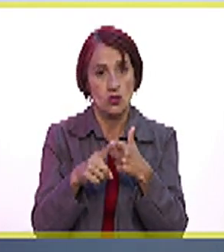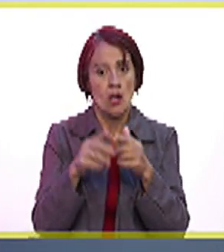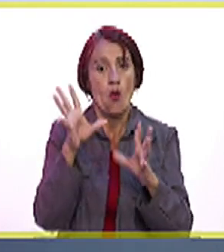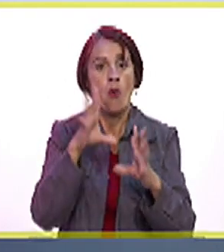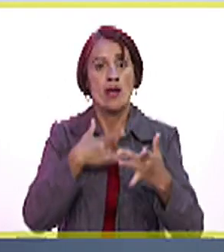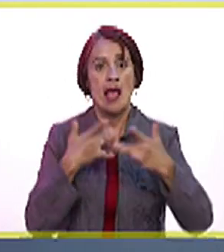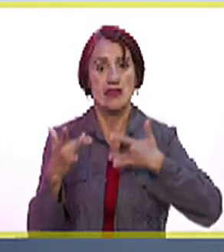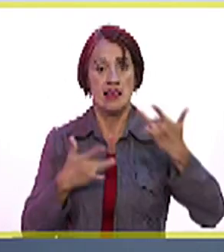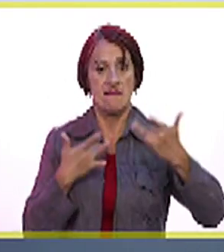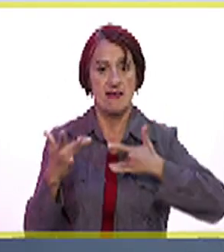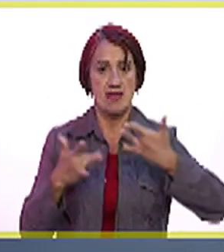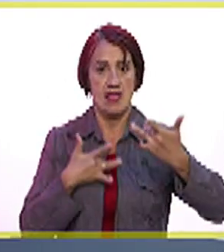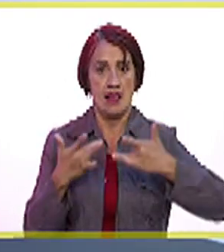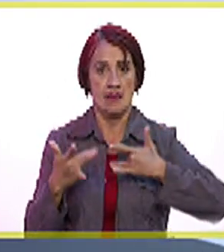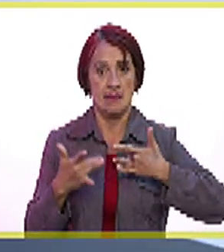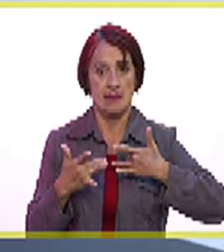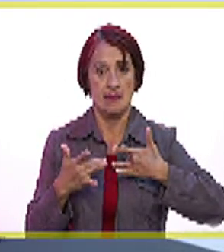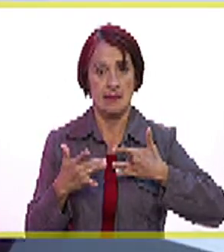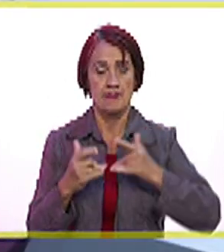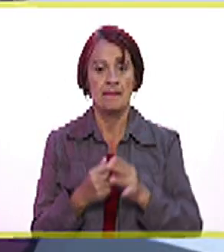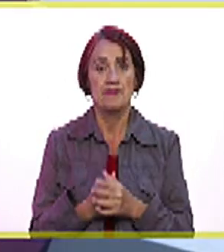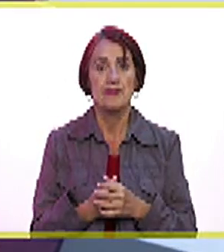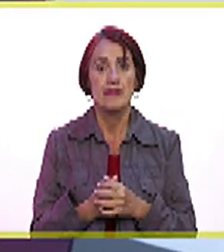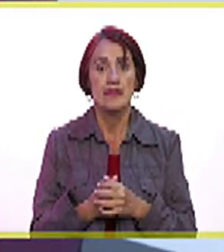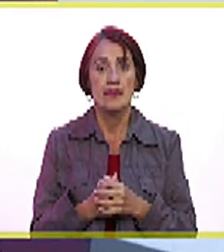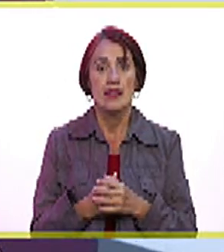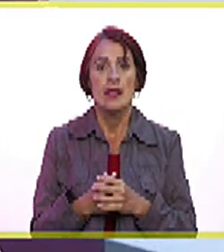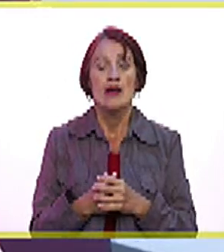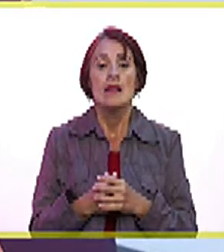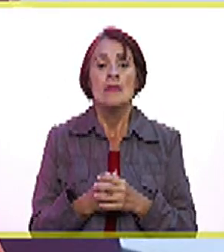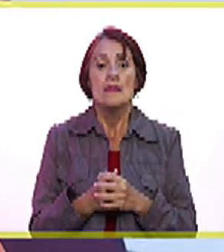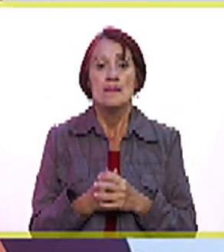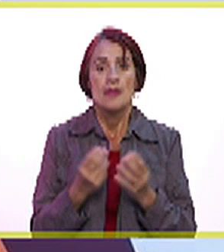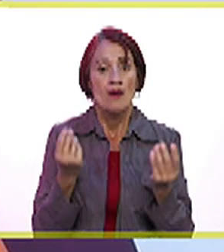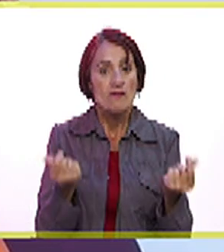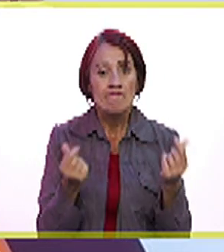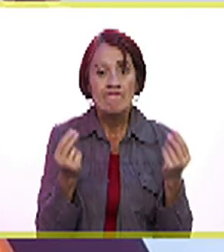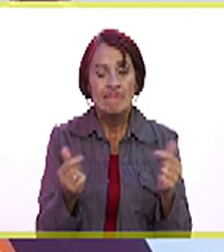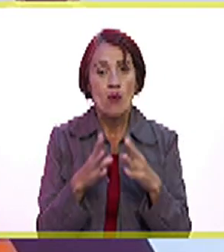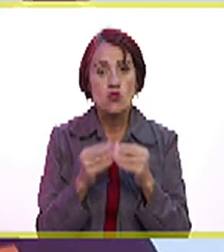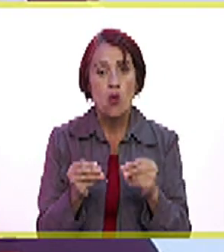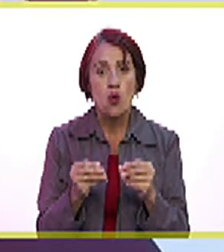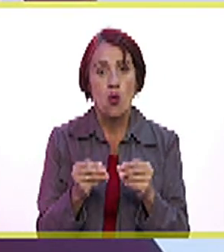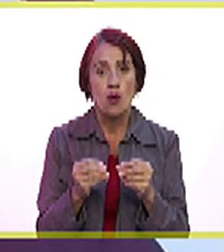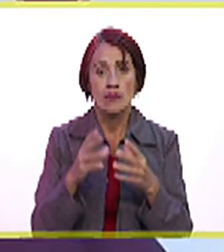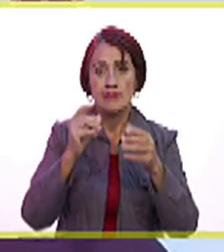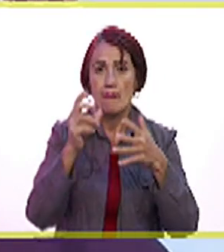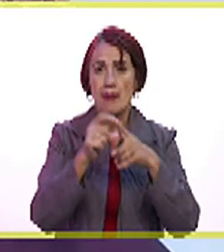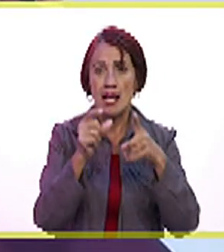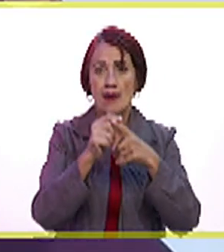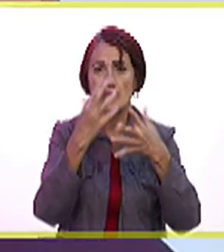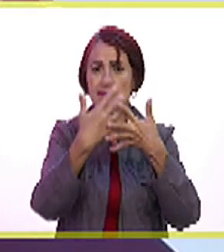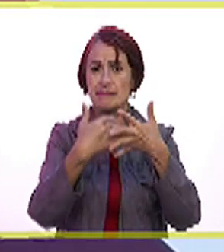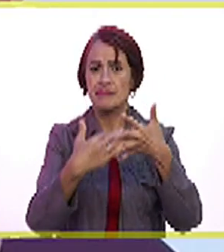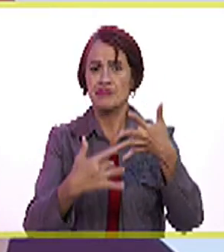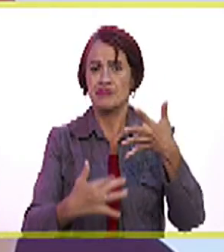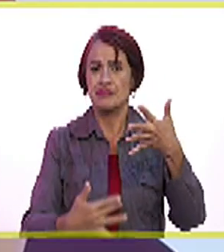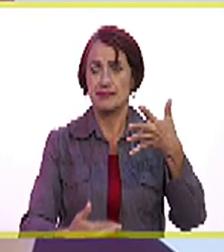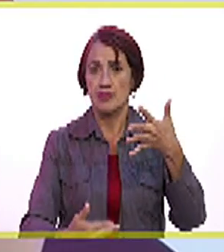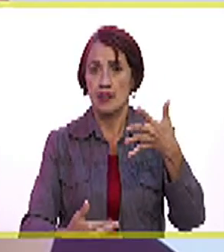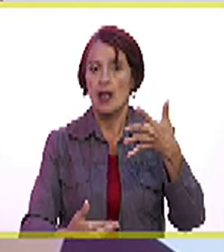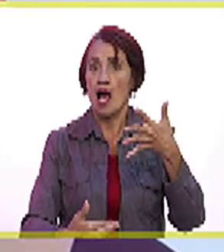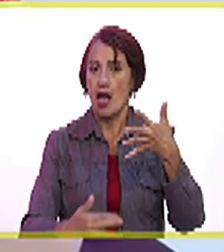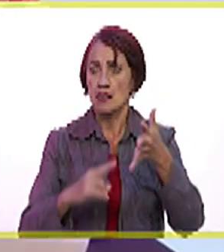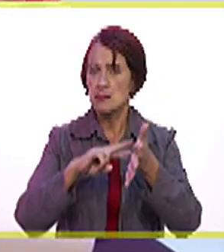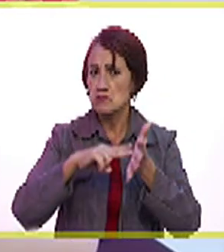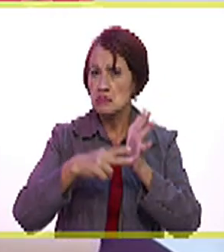actividad de construcción. ¿Se construye de qué manera? De forma activa, con una serie de significados. Si no entiendo algunos